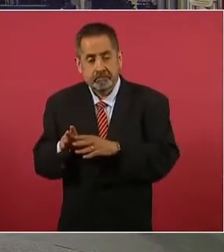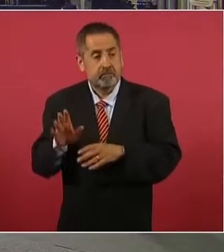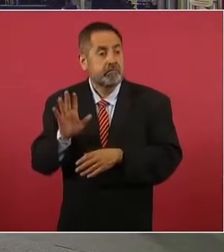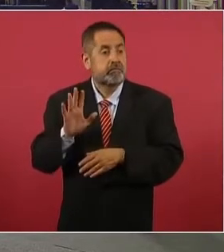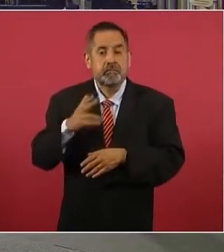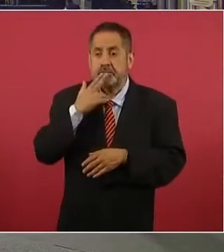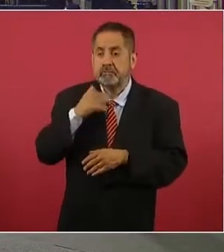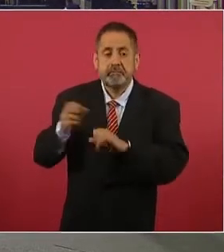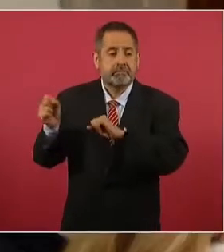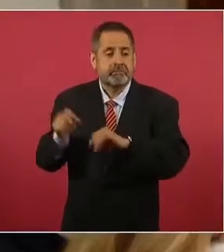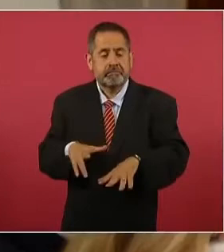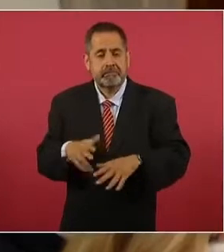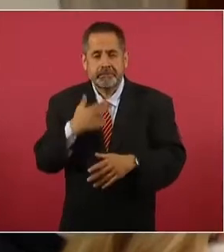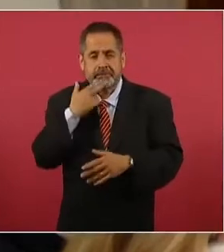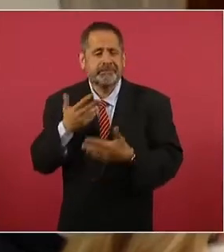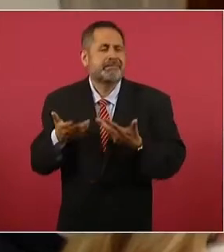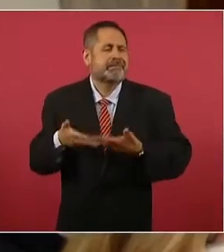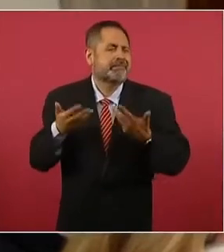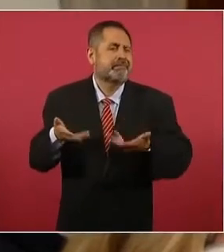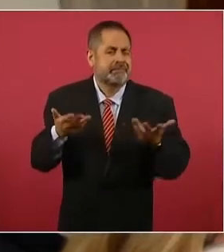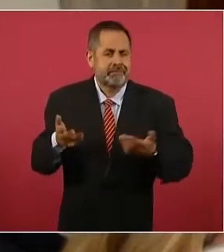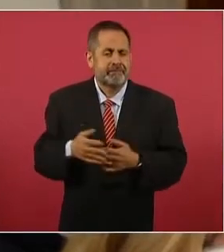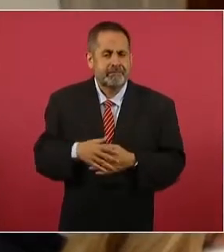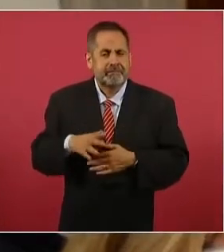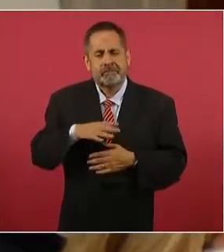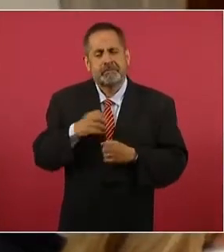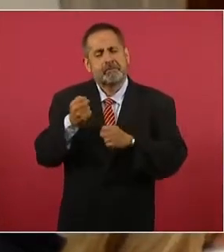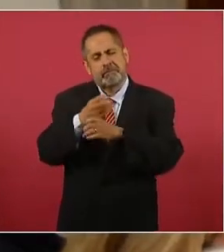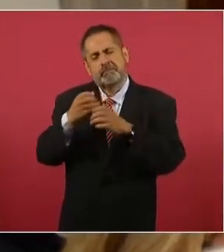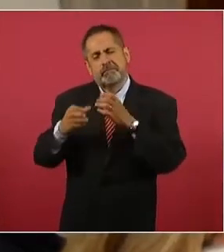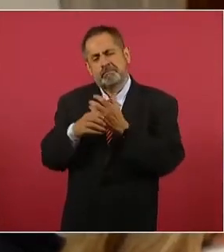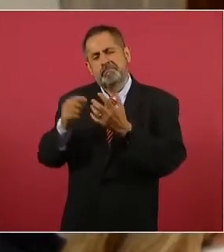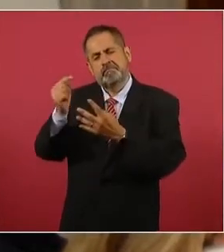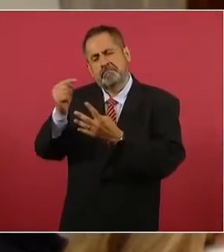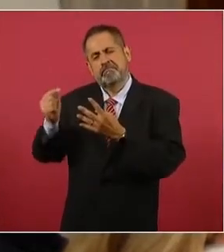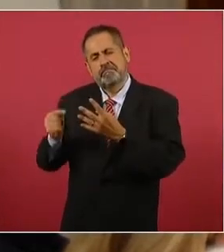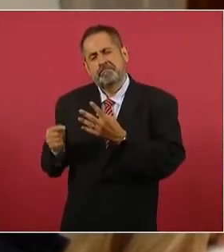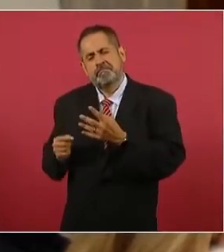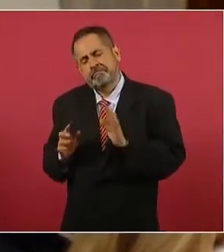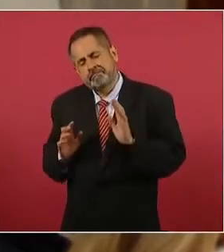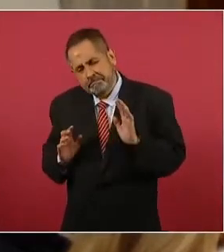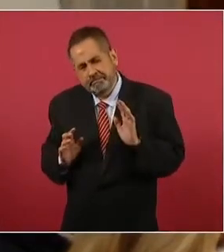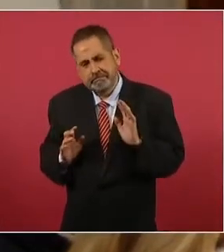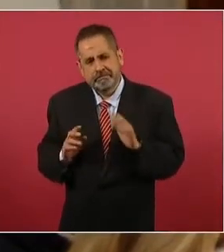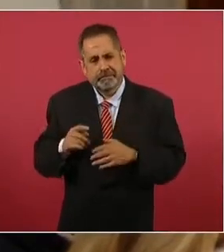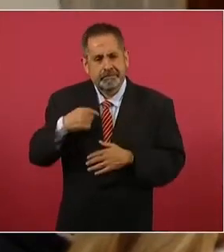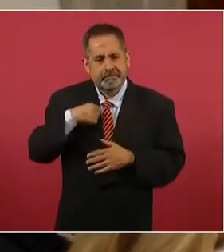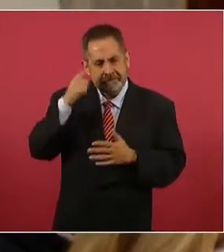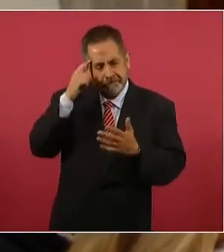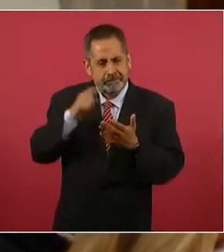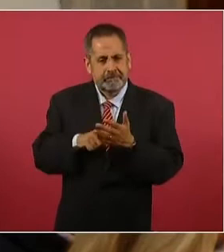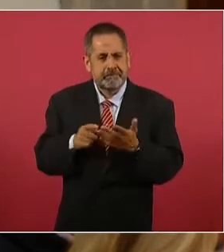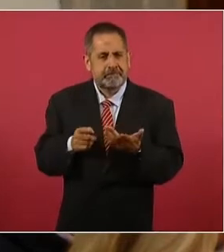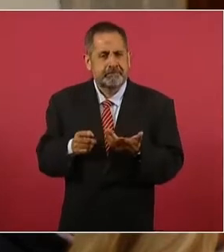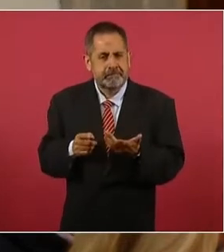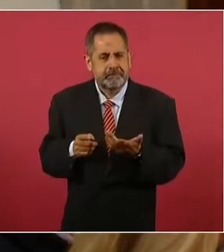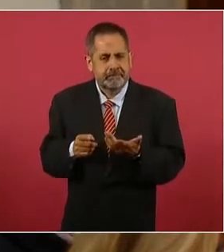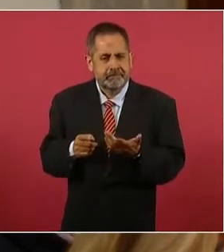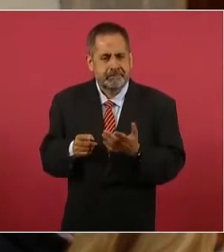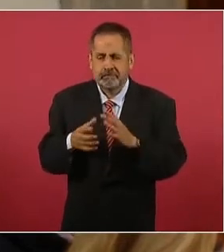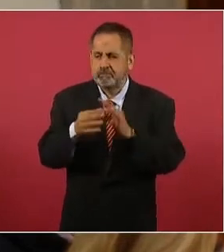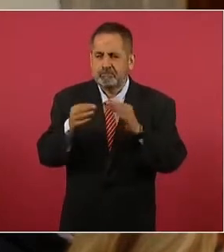se tira ya no sé. Entonces hay muchas cosas que por lo pronto